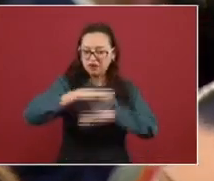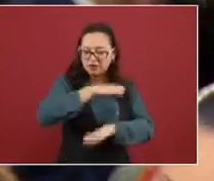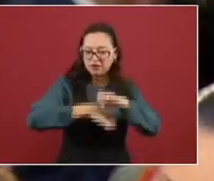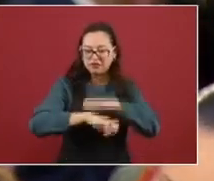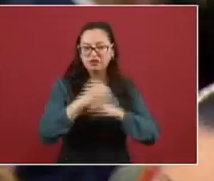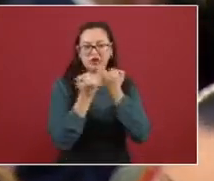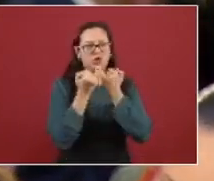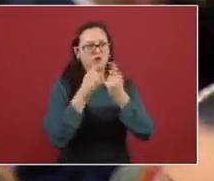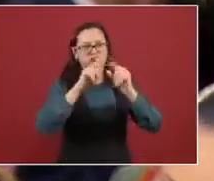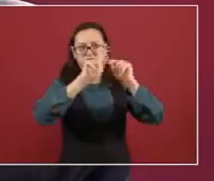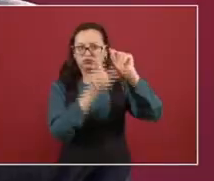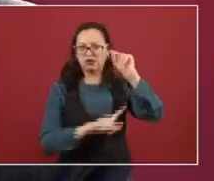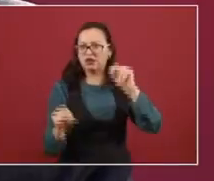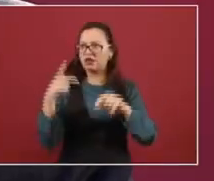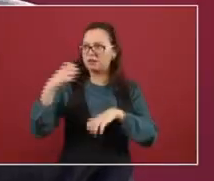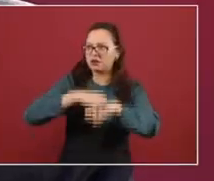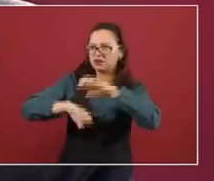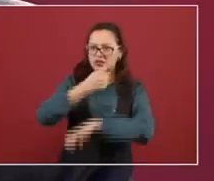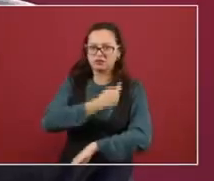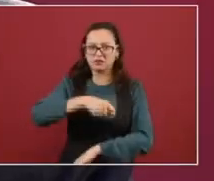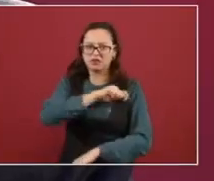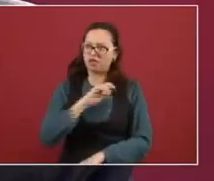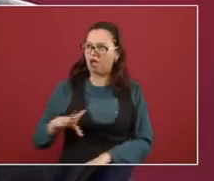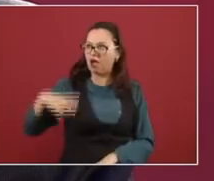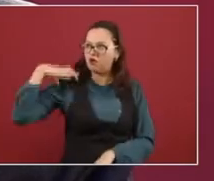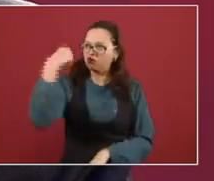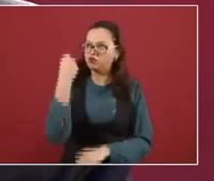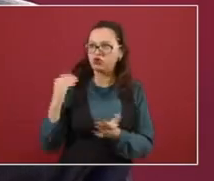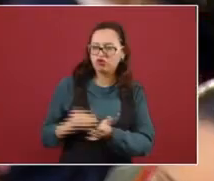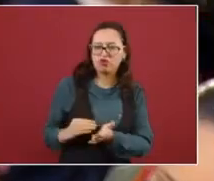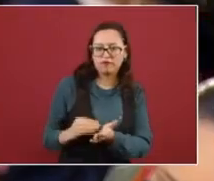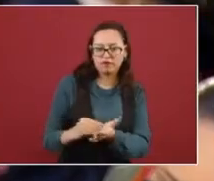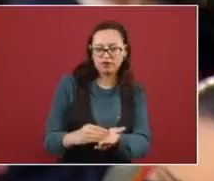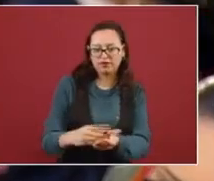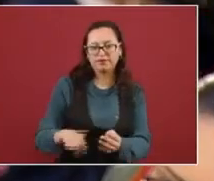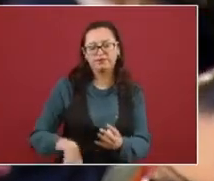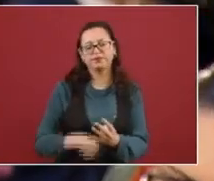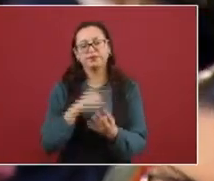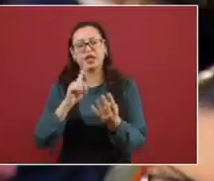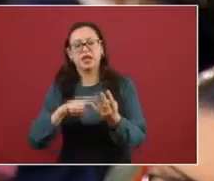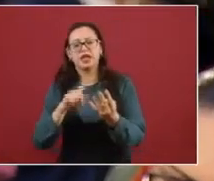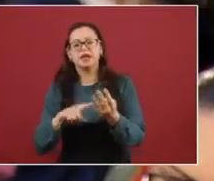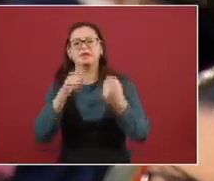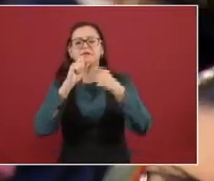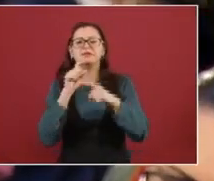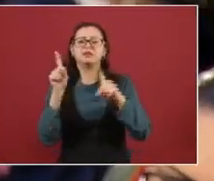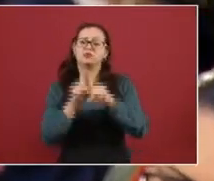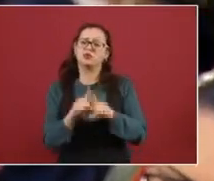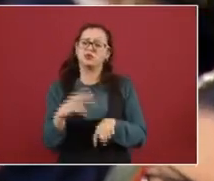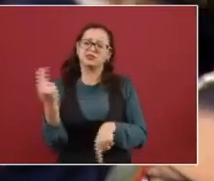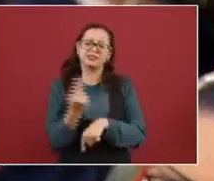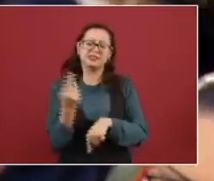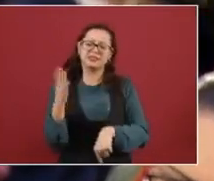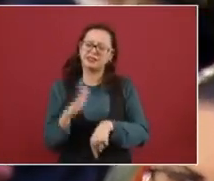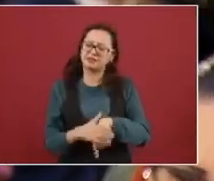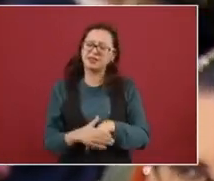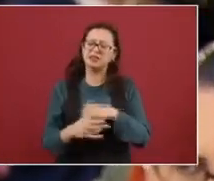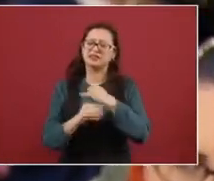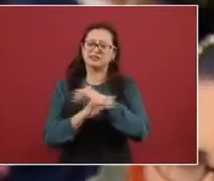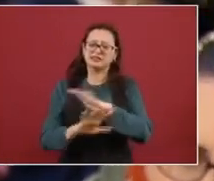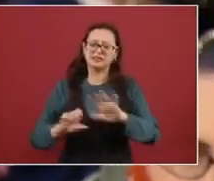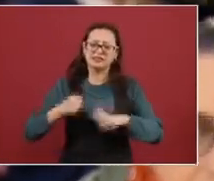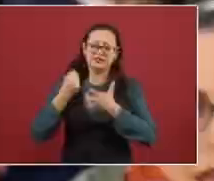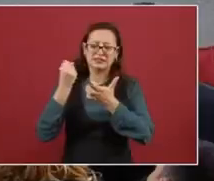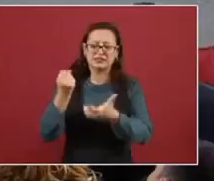partes de la República, presidente. Y también me piden que le informe que necesitan que fluyan los recursos en